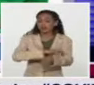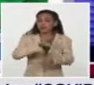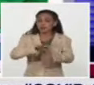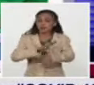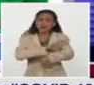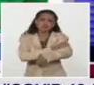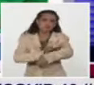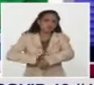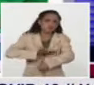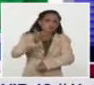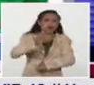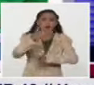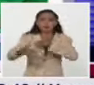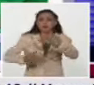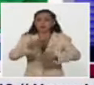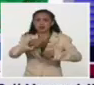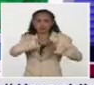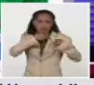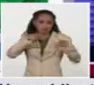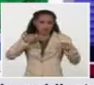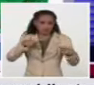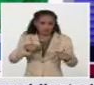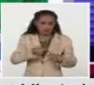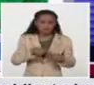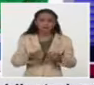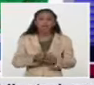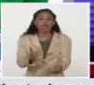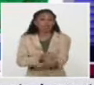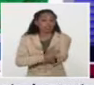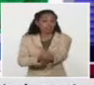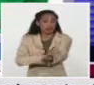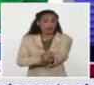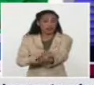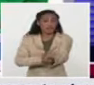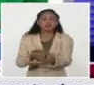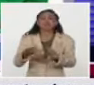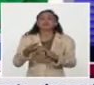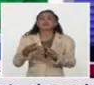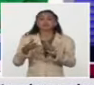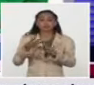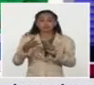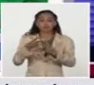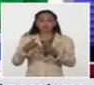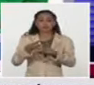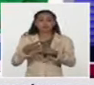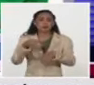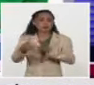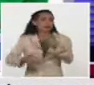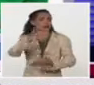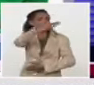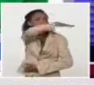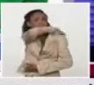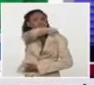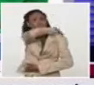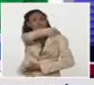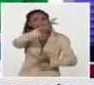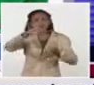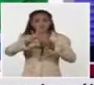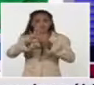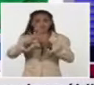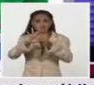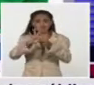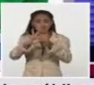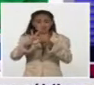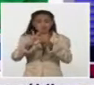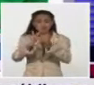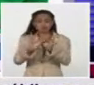arterial, cardiopatía isquémica, diabetes mellitus, enfermedad pulmonar obstructiva crónica, y que como